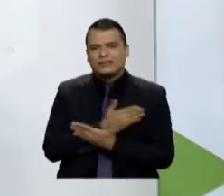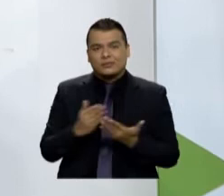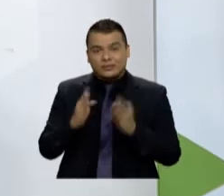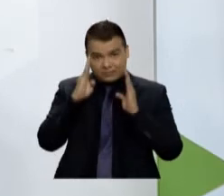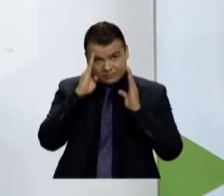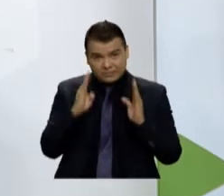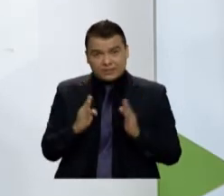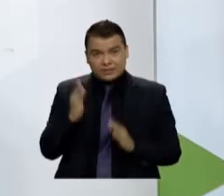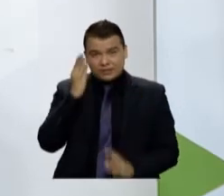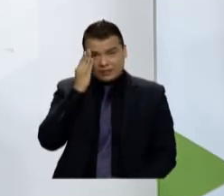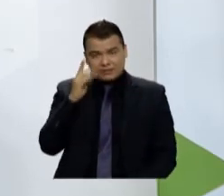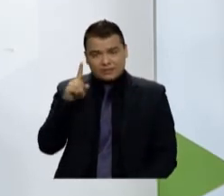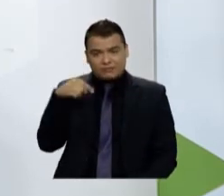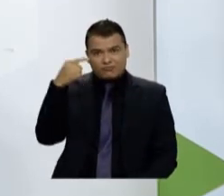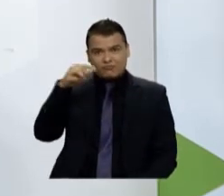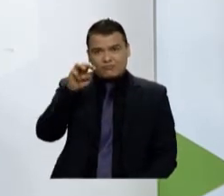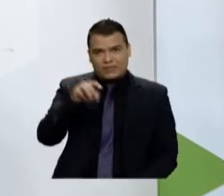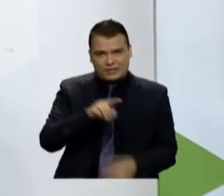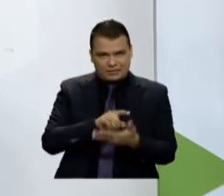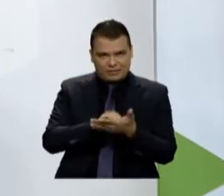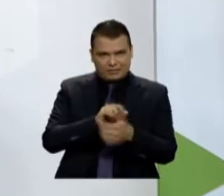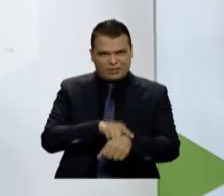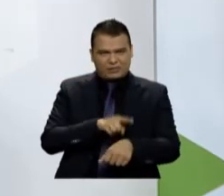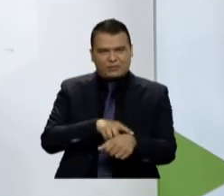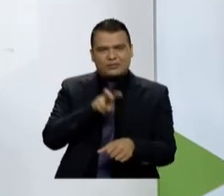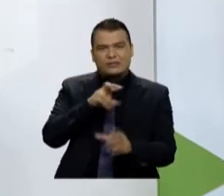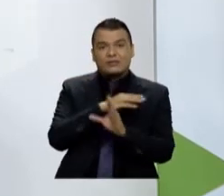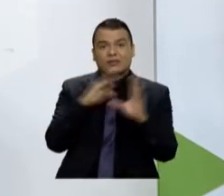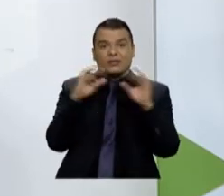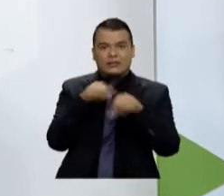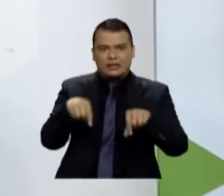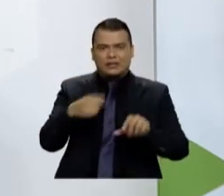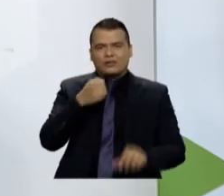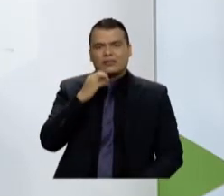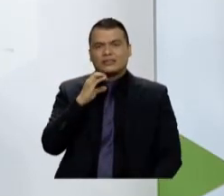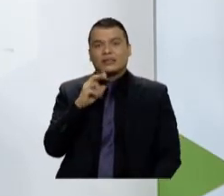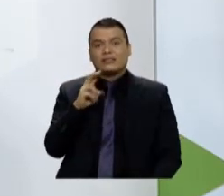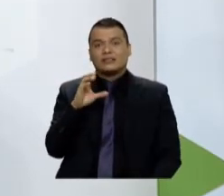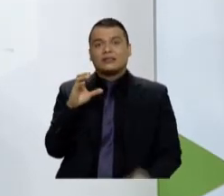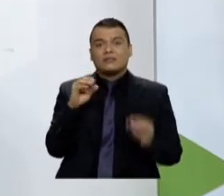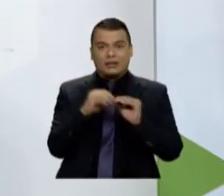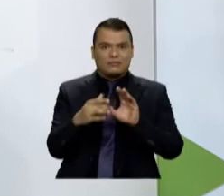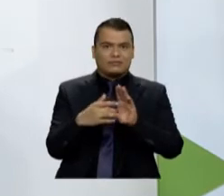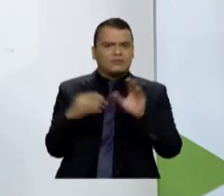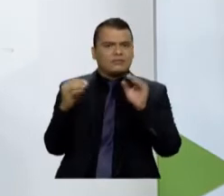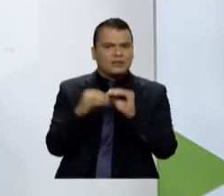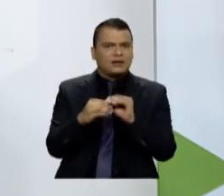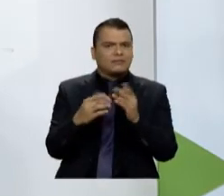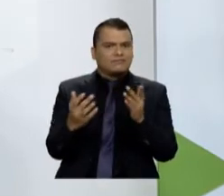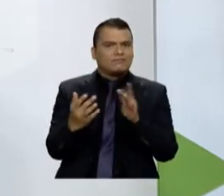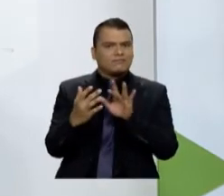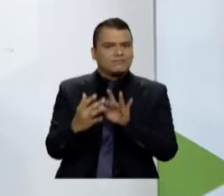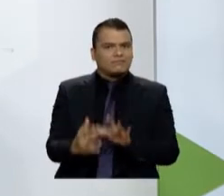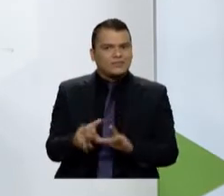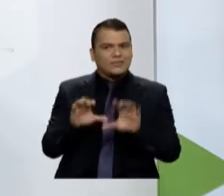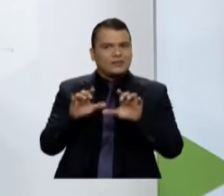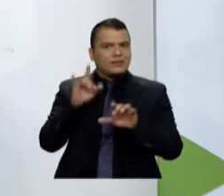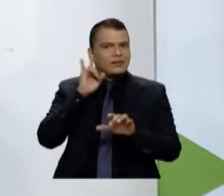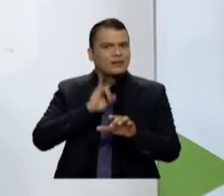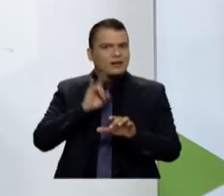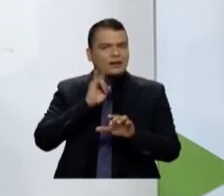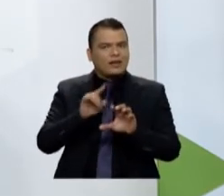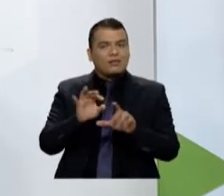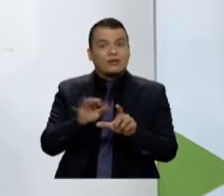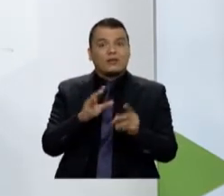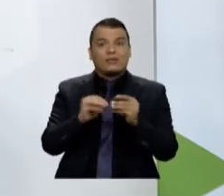compañía y recuerden que nos vemos el próximo martes a las 7 y 30 de la noche en el informativo CBC. También pueden seguirnos en modoverderadio.com, en